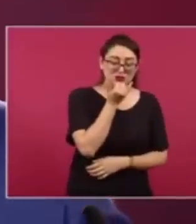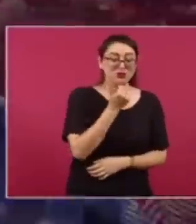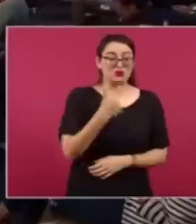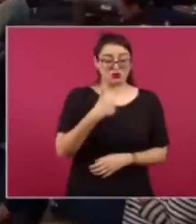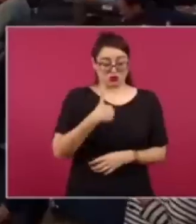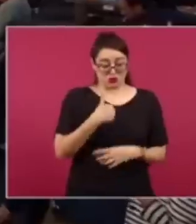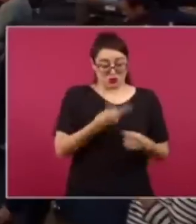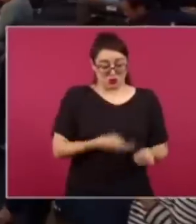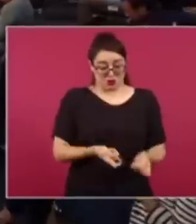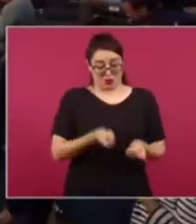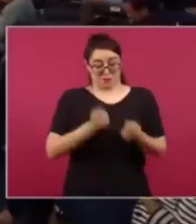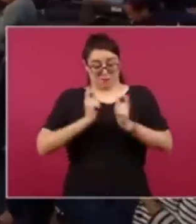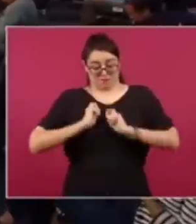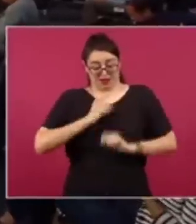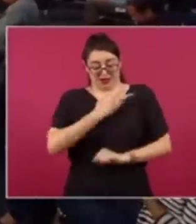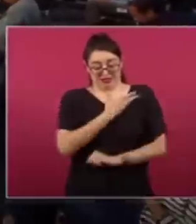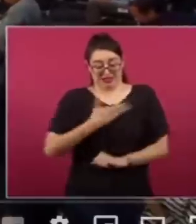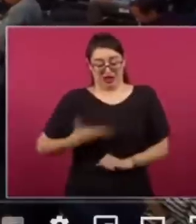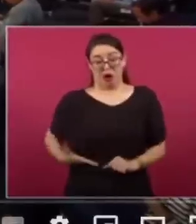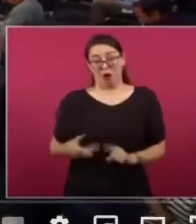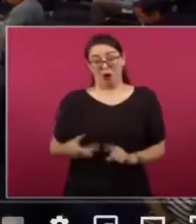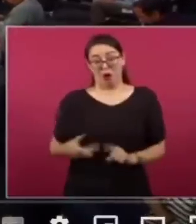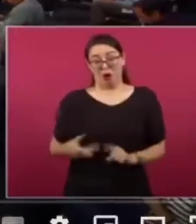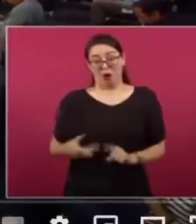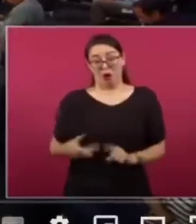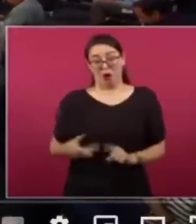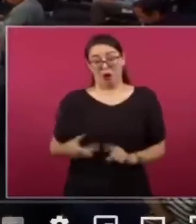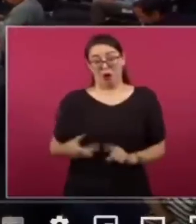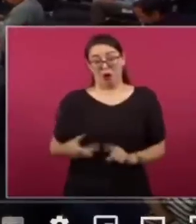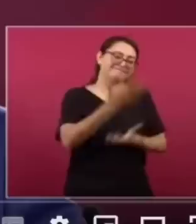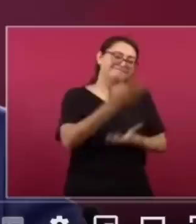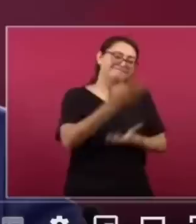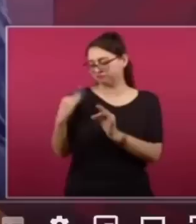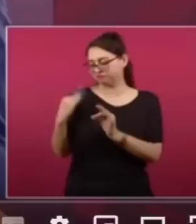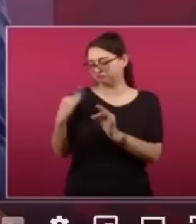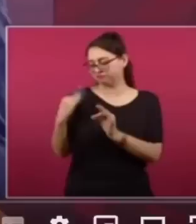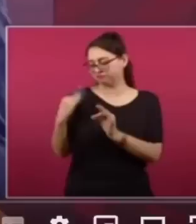con una misión transformar a